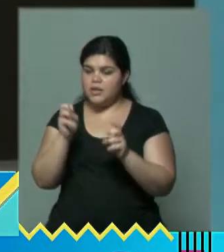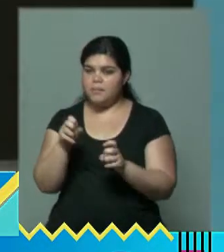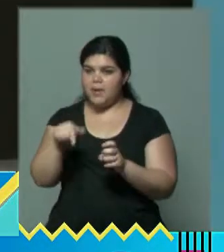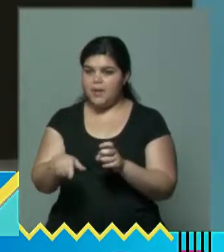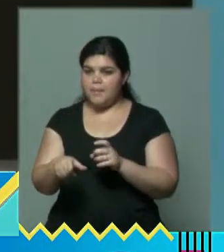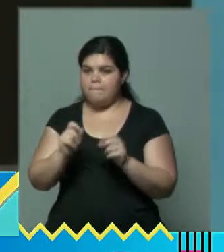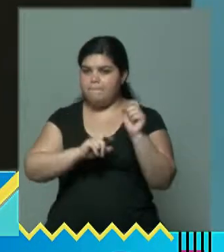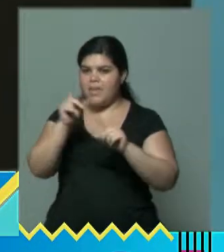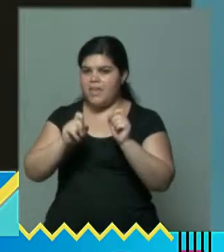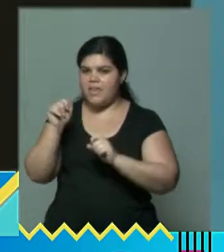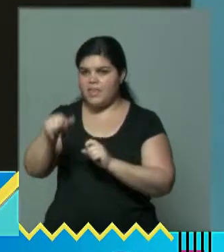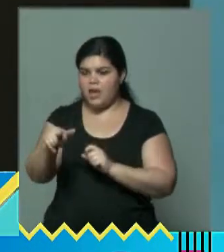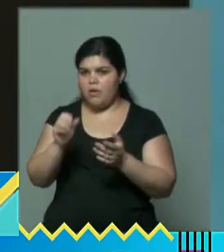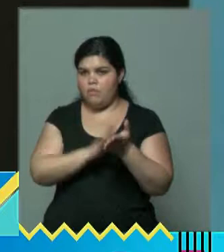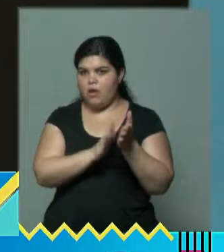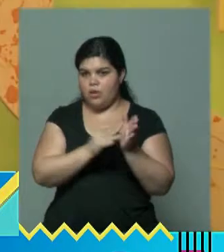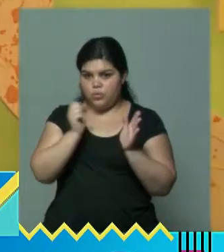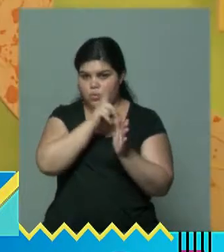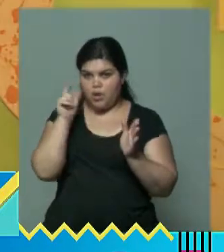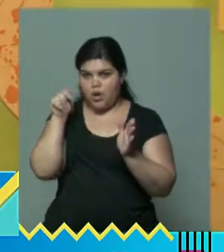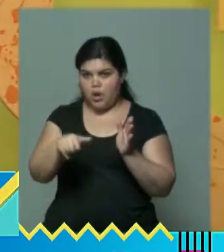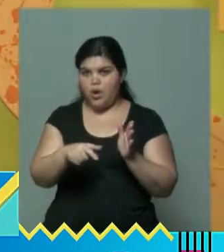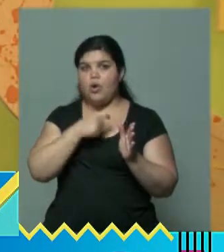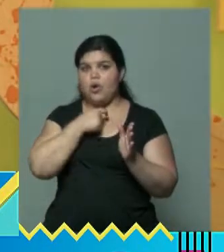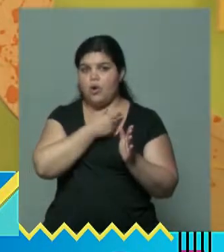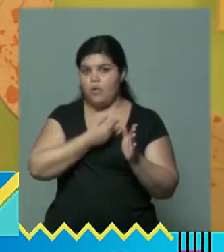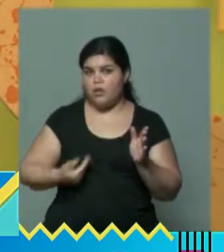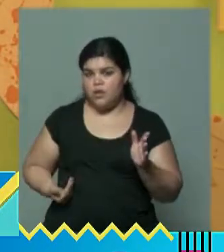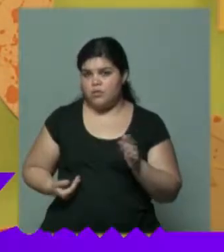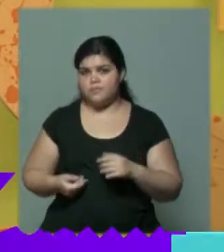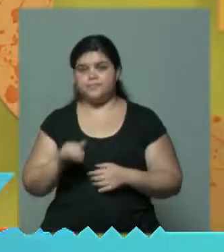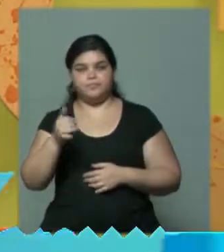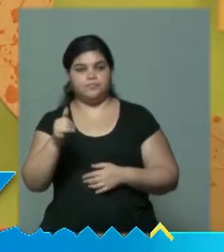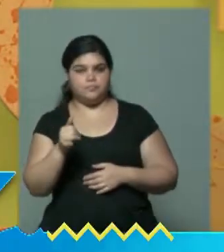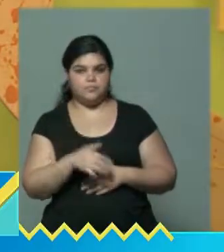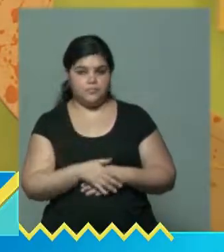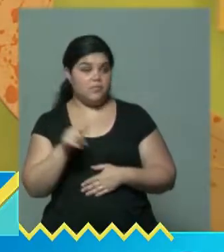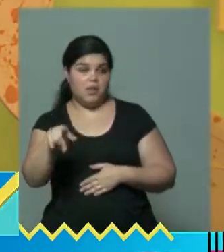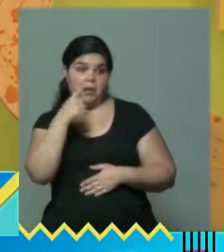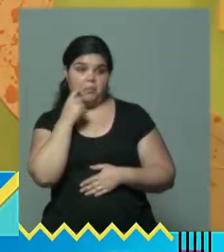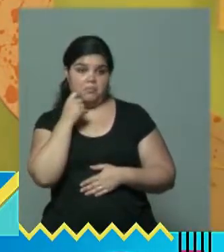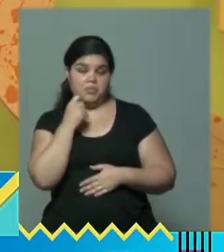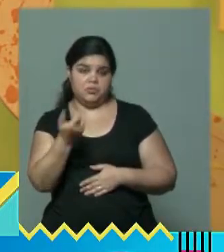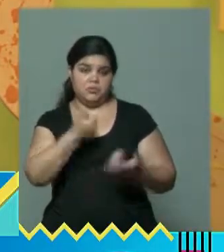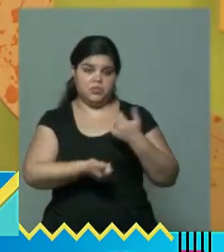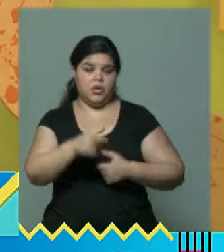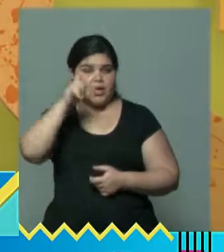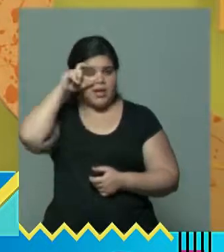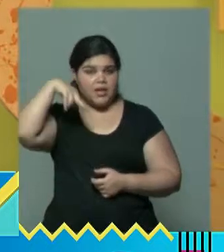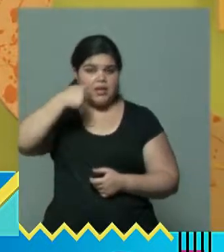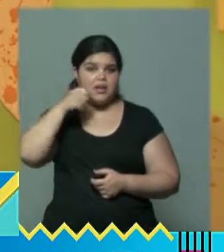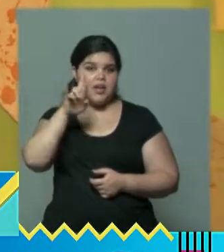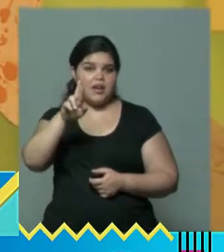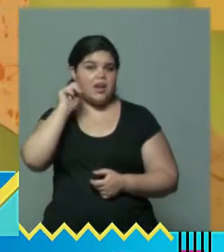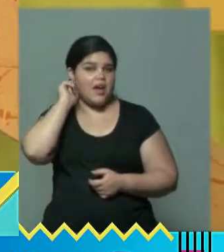justamente salen en la facturación. Bueno, está claro. El Estado se encarga de regular esto. Por supuesto, ahí vos tenés, el señor lo mencionó, vos tenés el Energas, que es el que